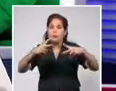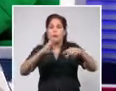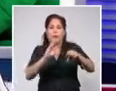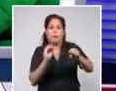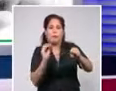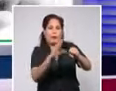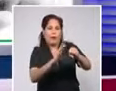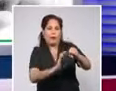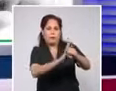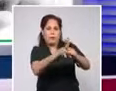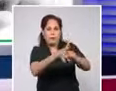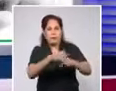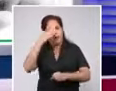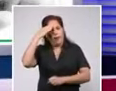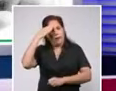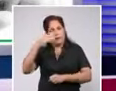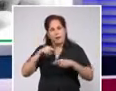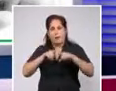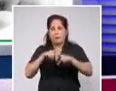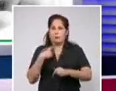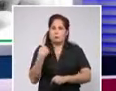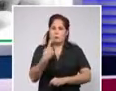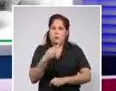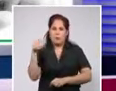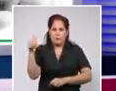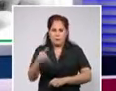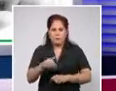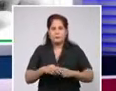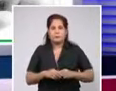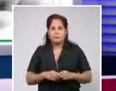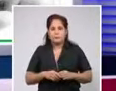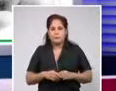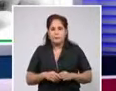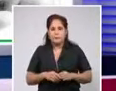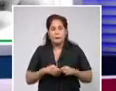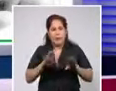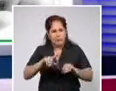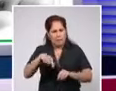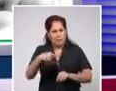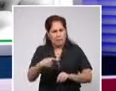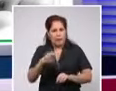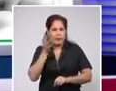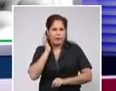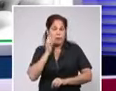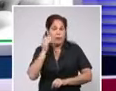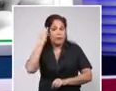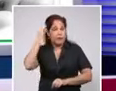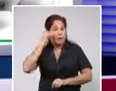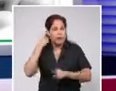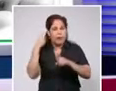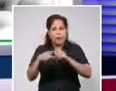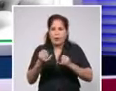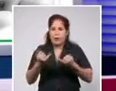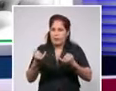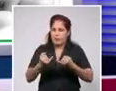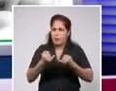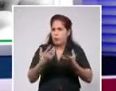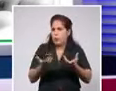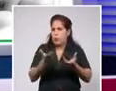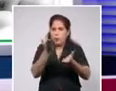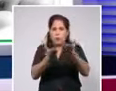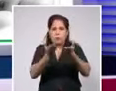misma. Agradecerle, doctor, su Ustedes. presencia hoy en nuestro estudio. Lo esperamos mañana para seguir conociendo otros datos sobre el comportamiento de